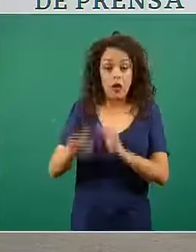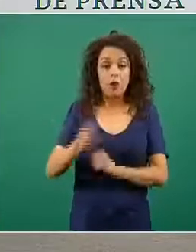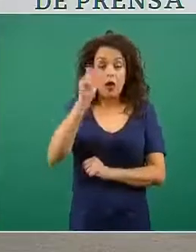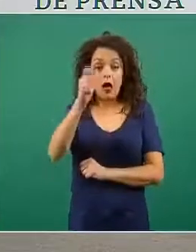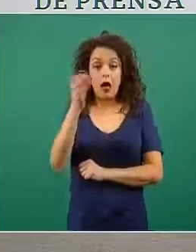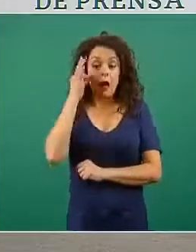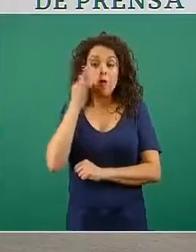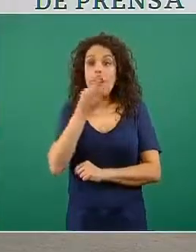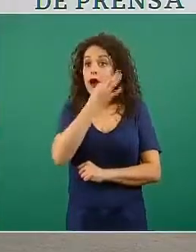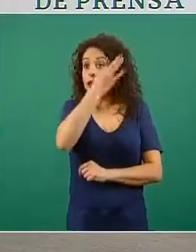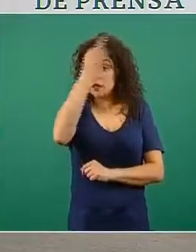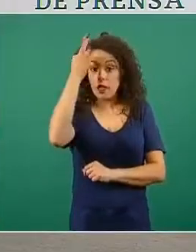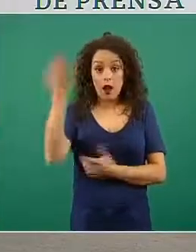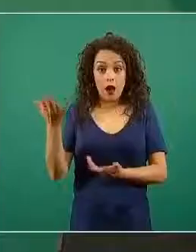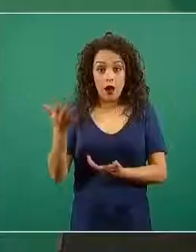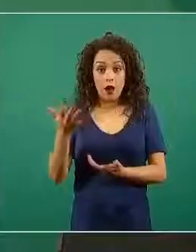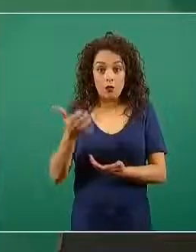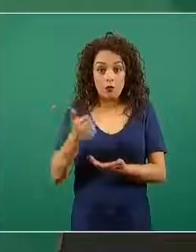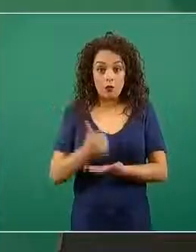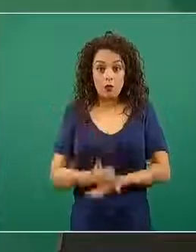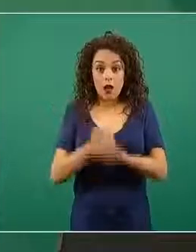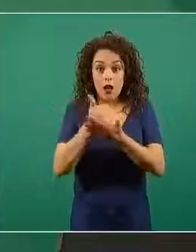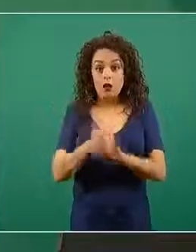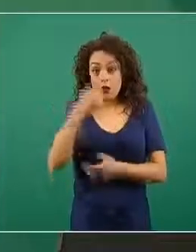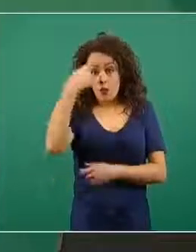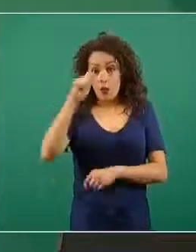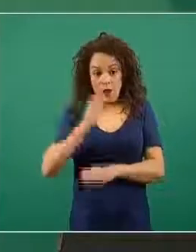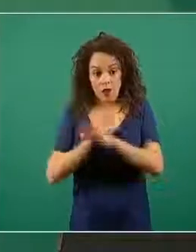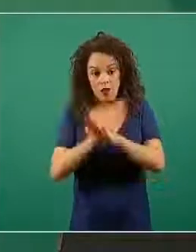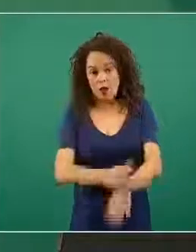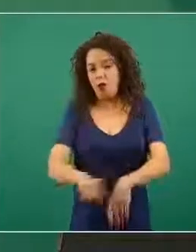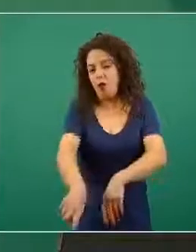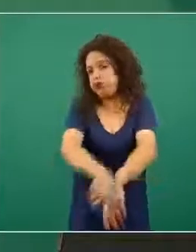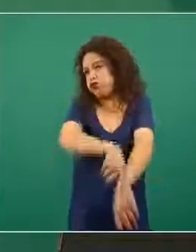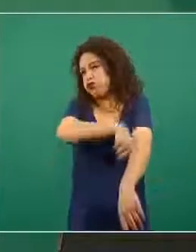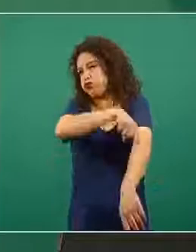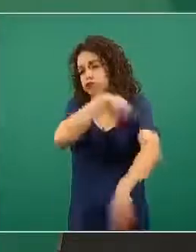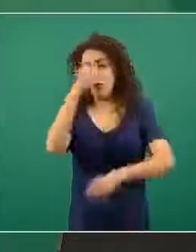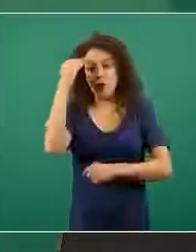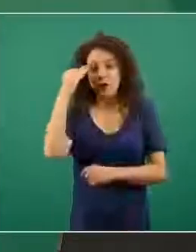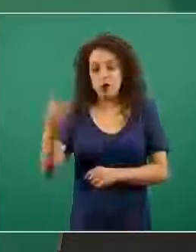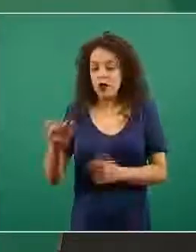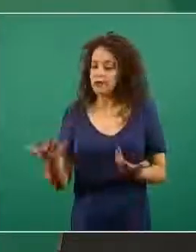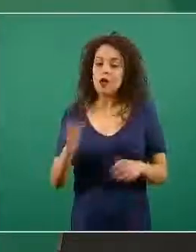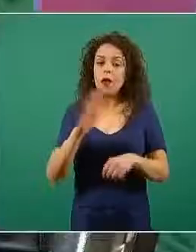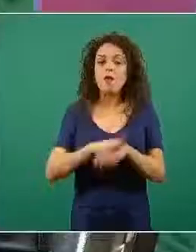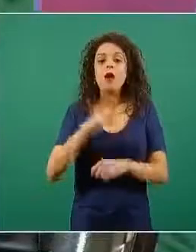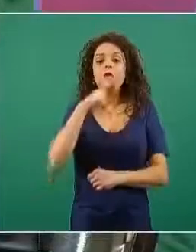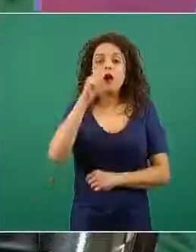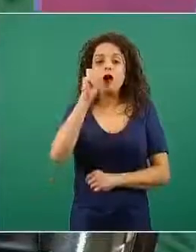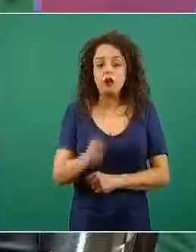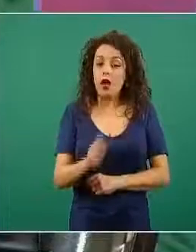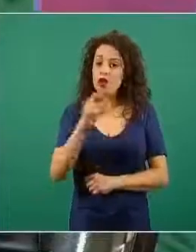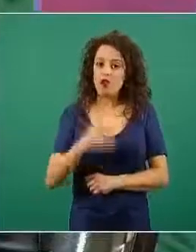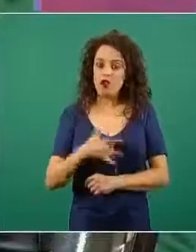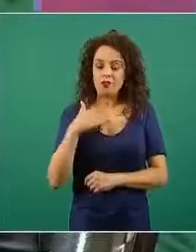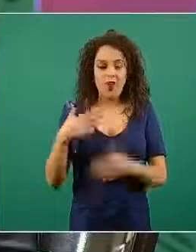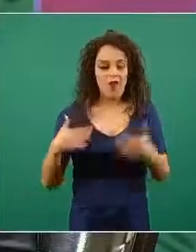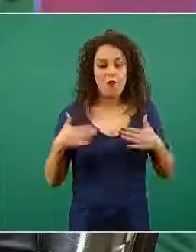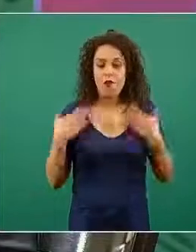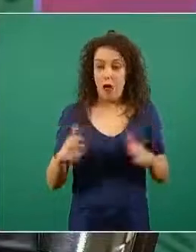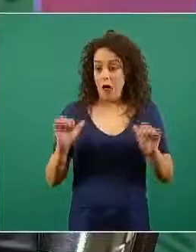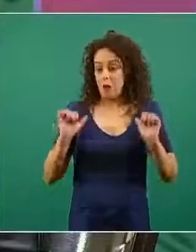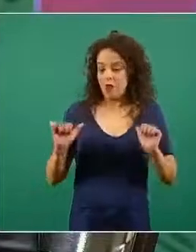da inmunidad muy prolongada. Entonces, lo mejor es no confiarse sobre todo de